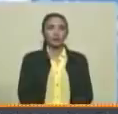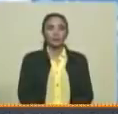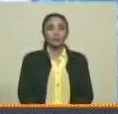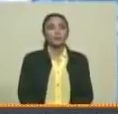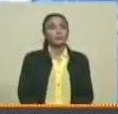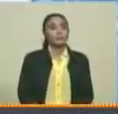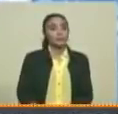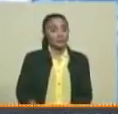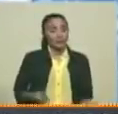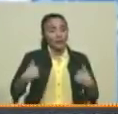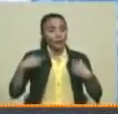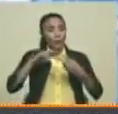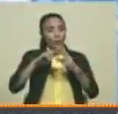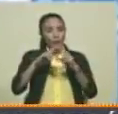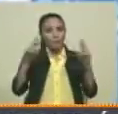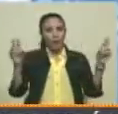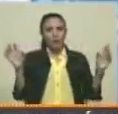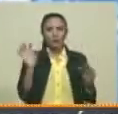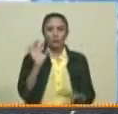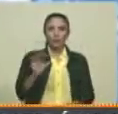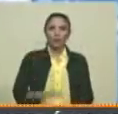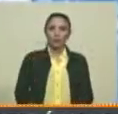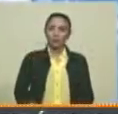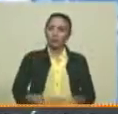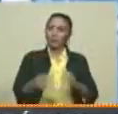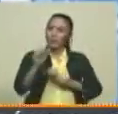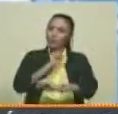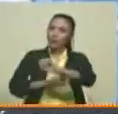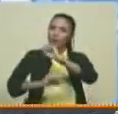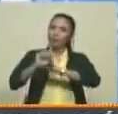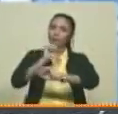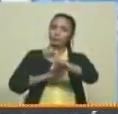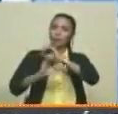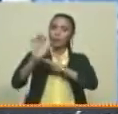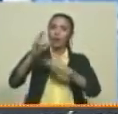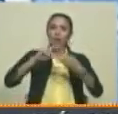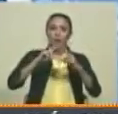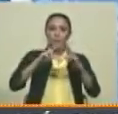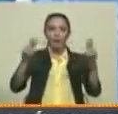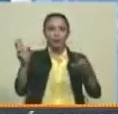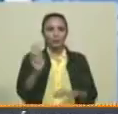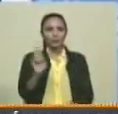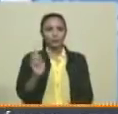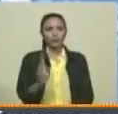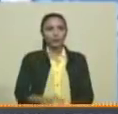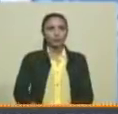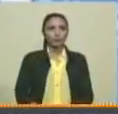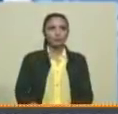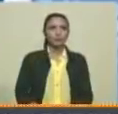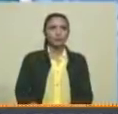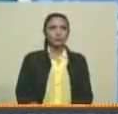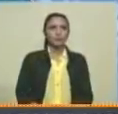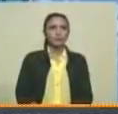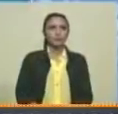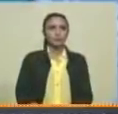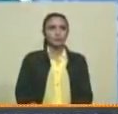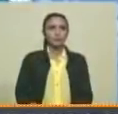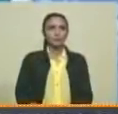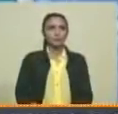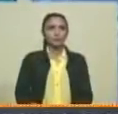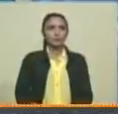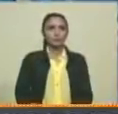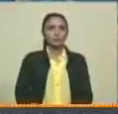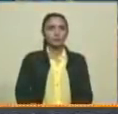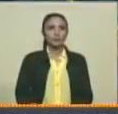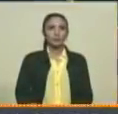clamo por la paz, lucho por la paz. Soy un guerrero de la paz, un guerrero de